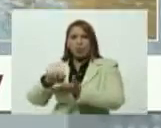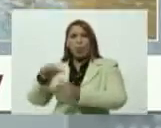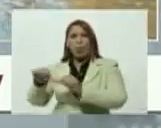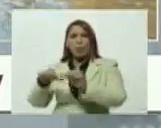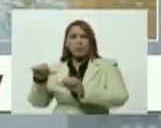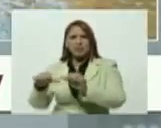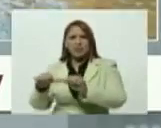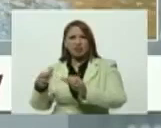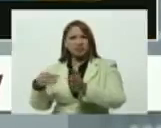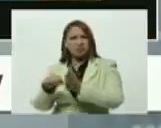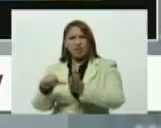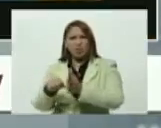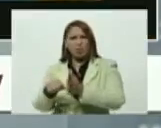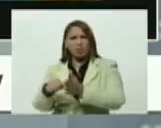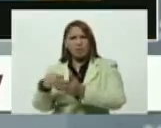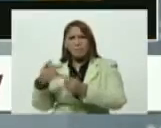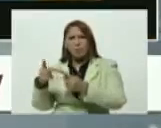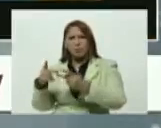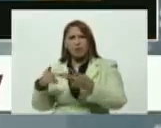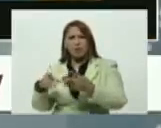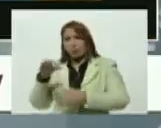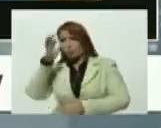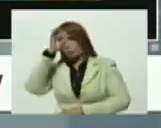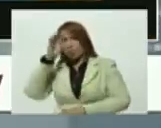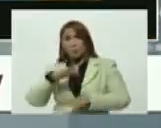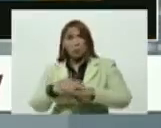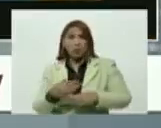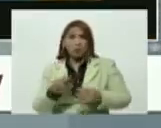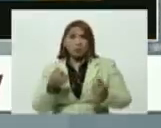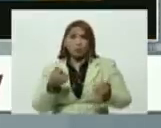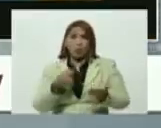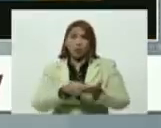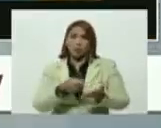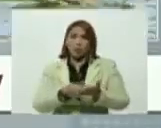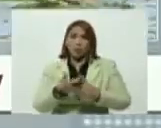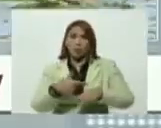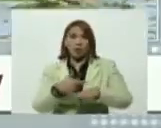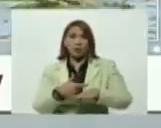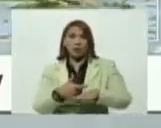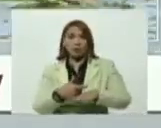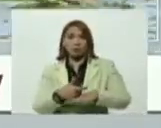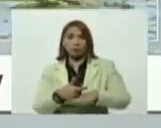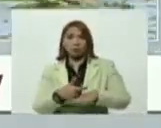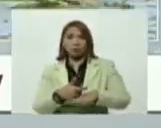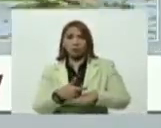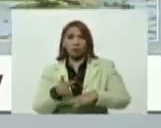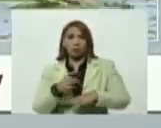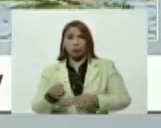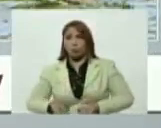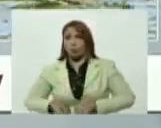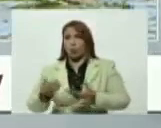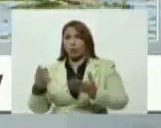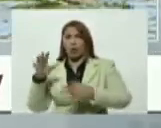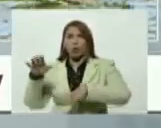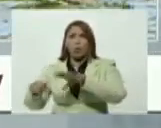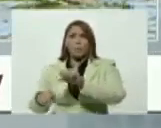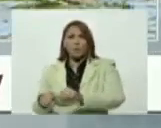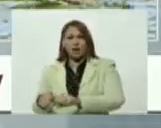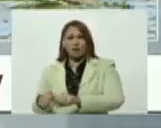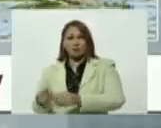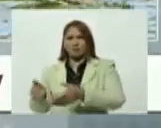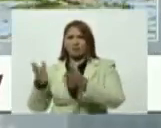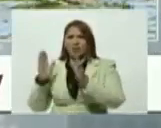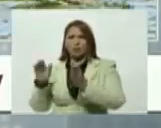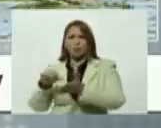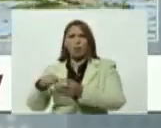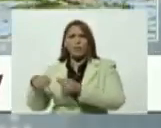¿De dónde ha sacado esas propiedades? No sé, porque el sueldo de gobernador y antes de alcalde no da para comprar un centro comercial en Miami. Son